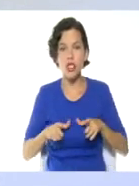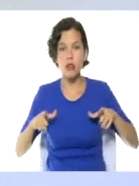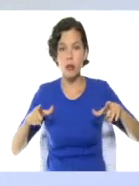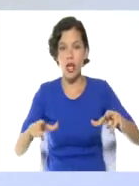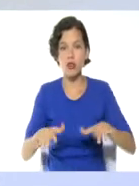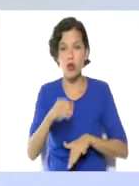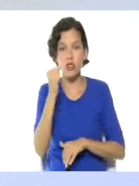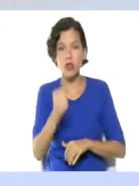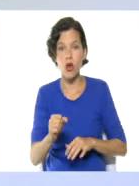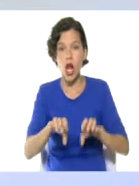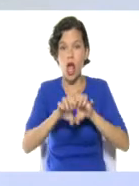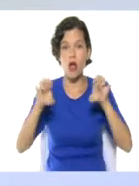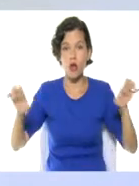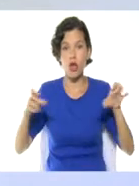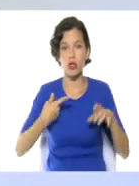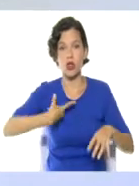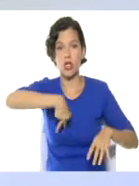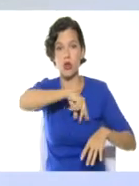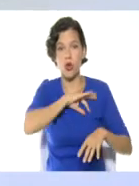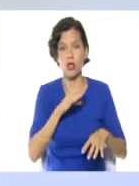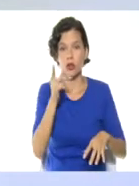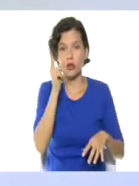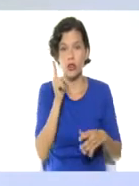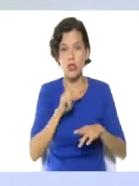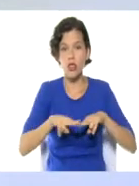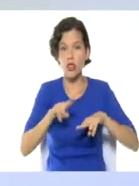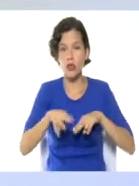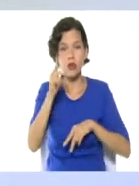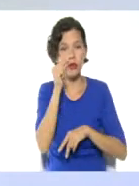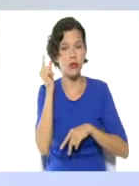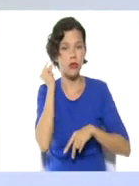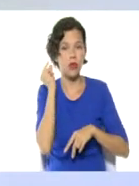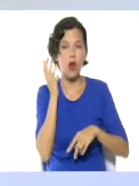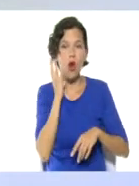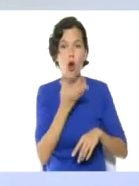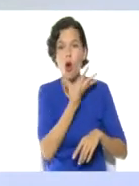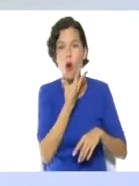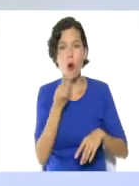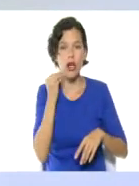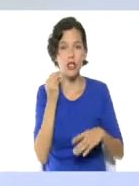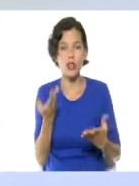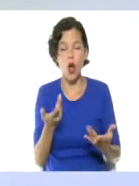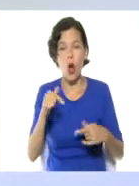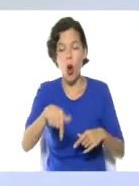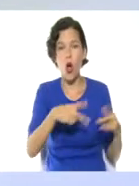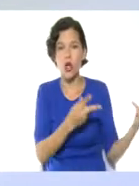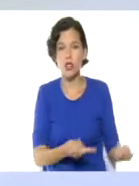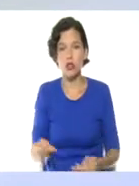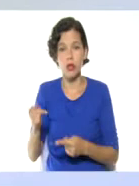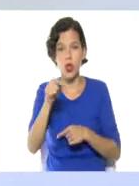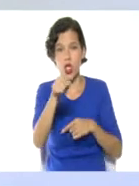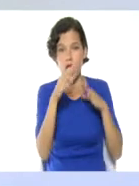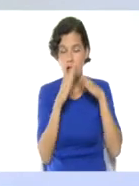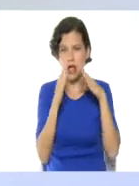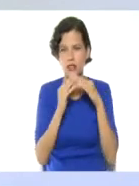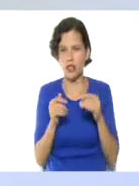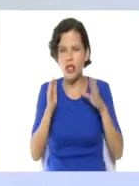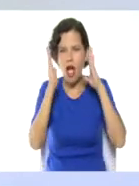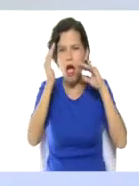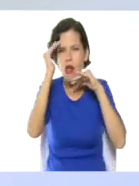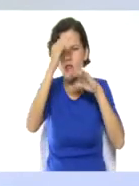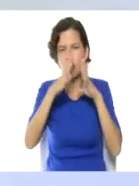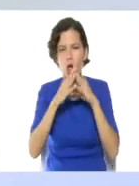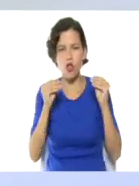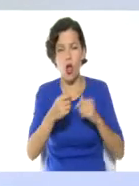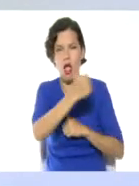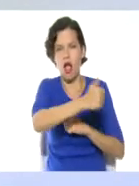que garantiza la educación de nuestros niños, niñas, jóvenes y adolescentes. Hoy los invito allá en casa a que estén atentos a